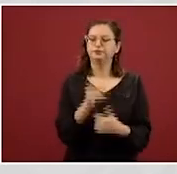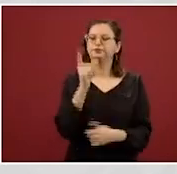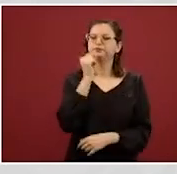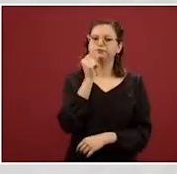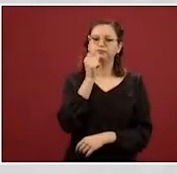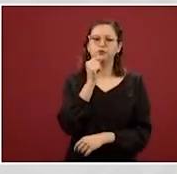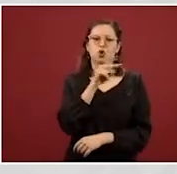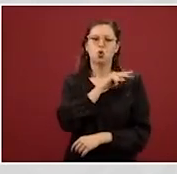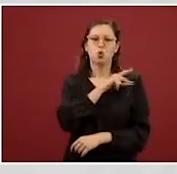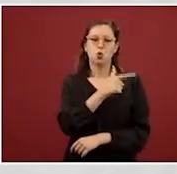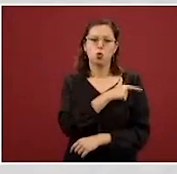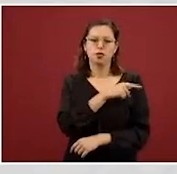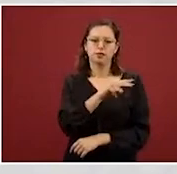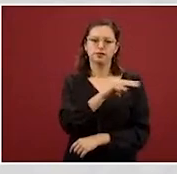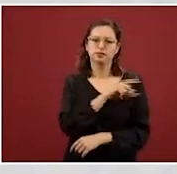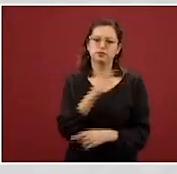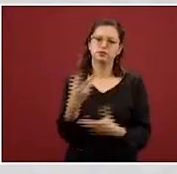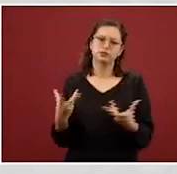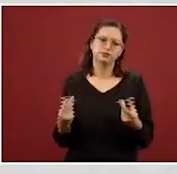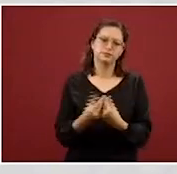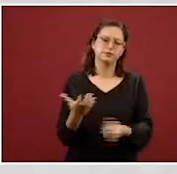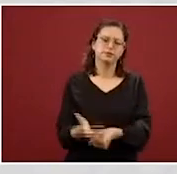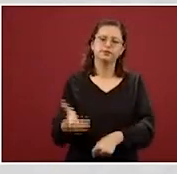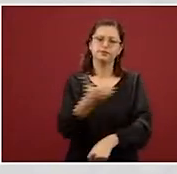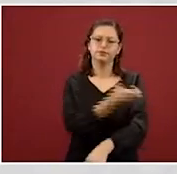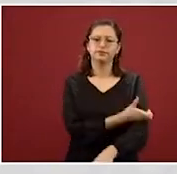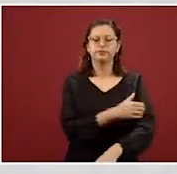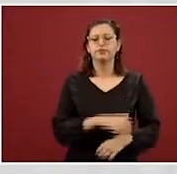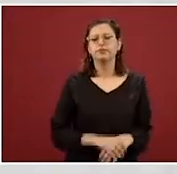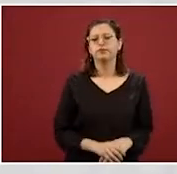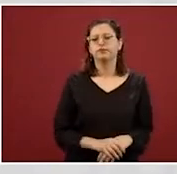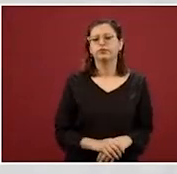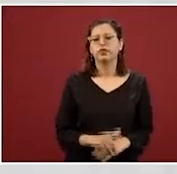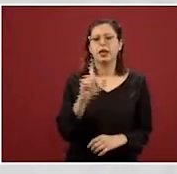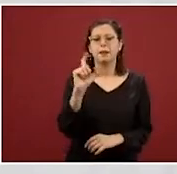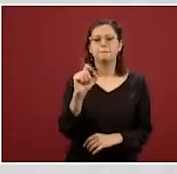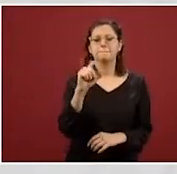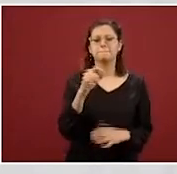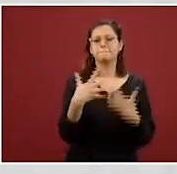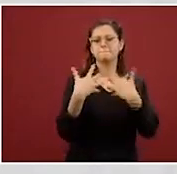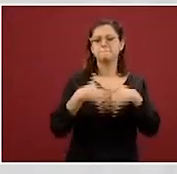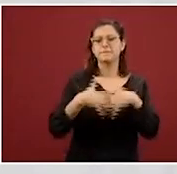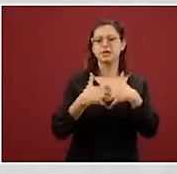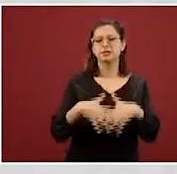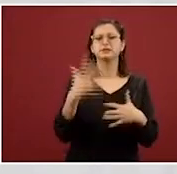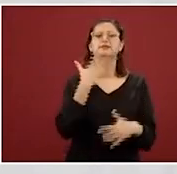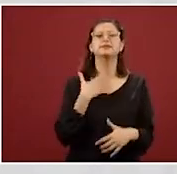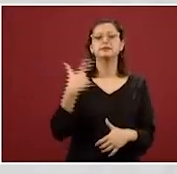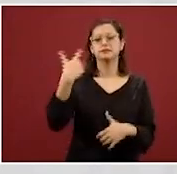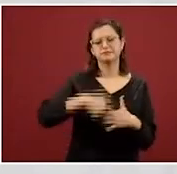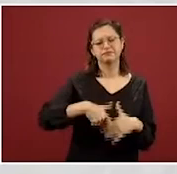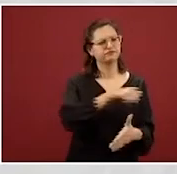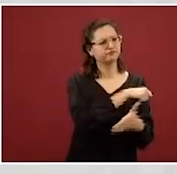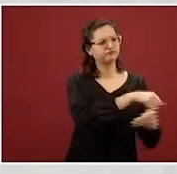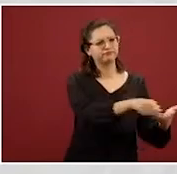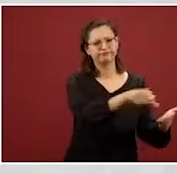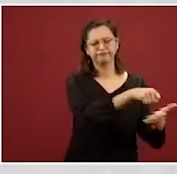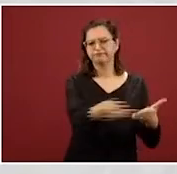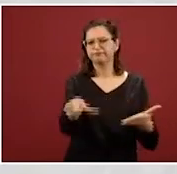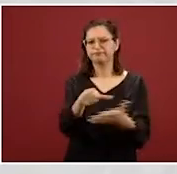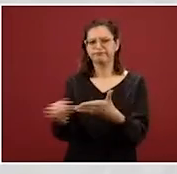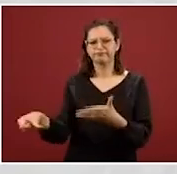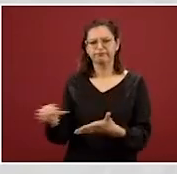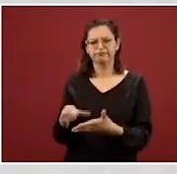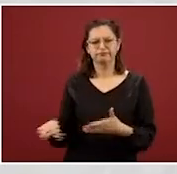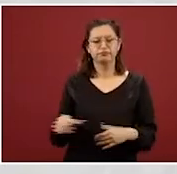la Guardia Nacional. Se inmovilizaron 20 bombas en esta semana. Las cuatro gasolineras